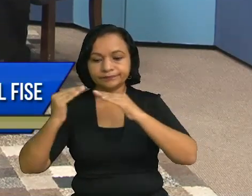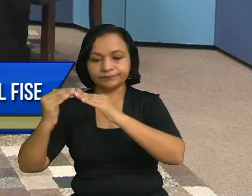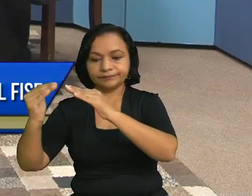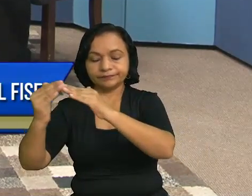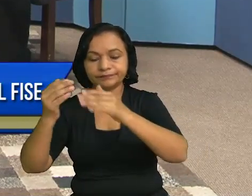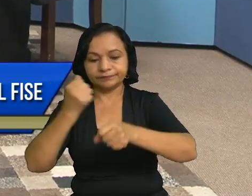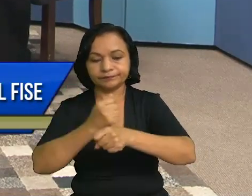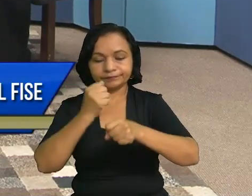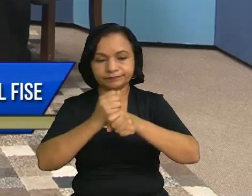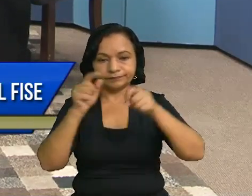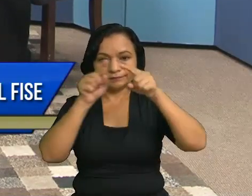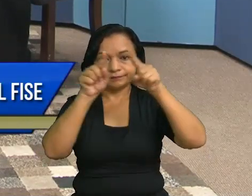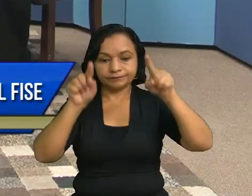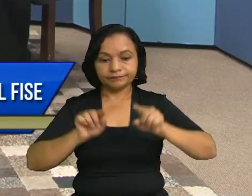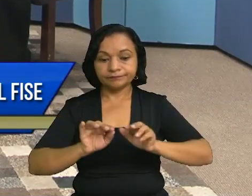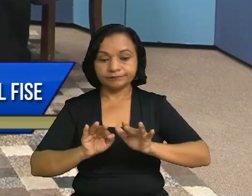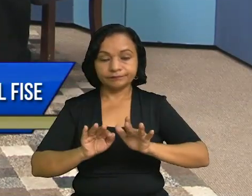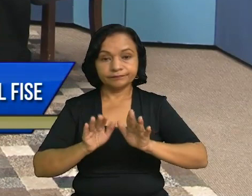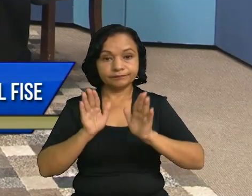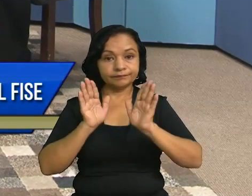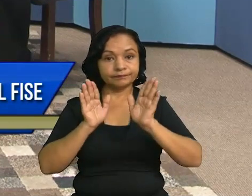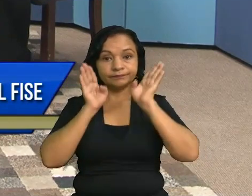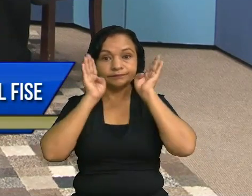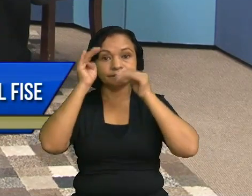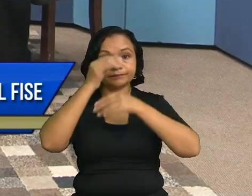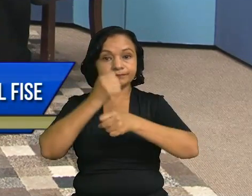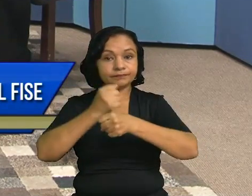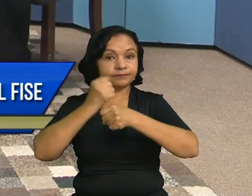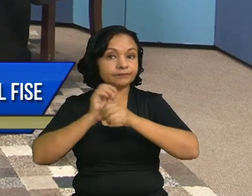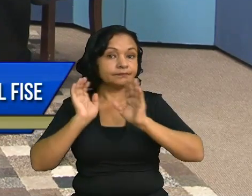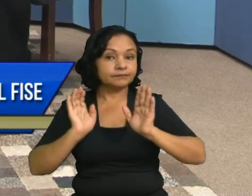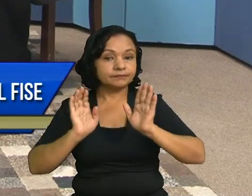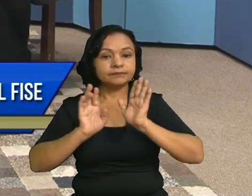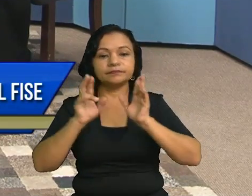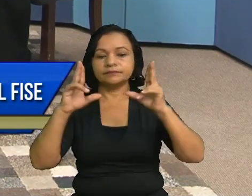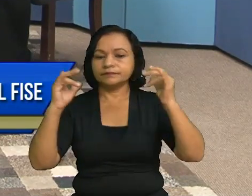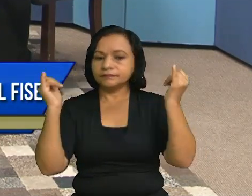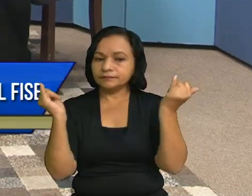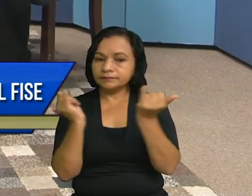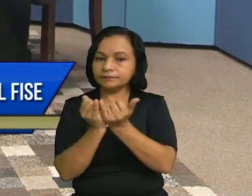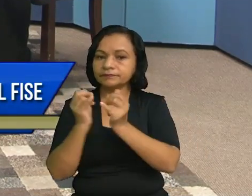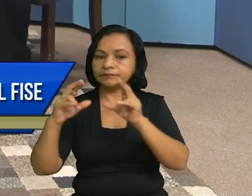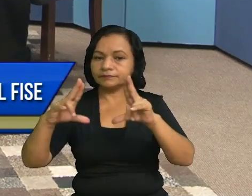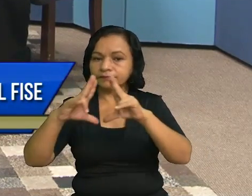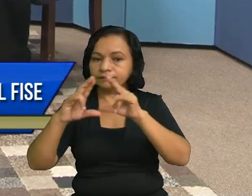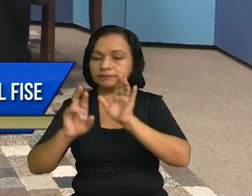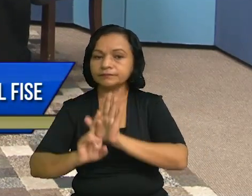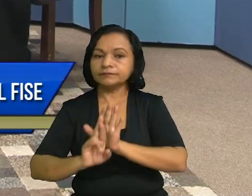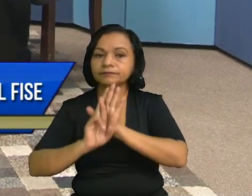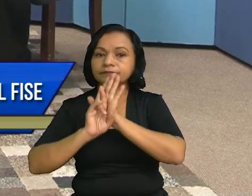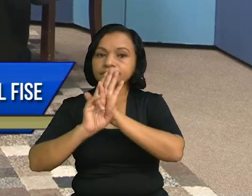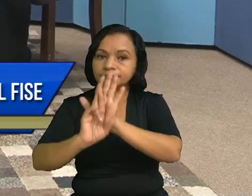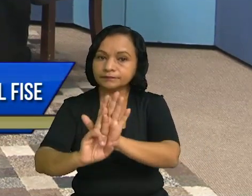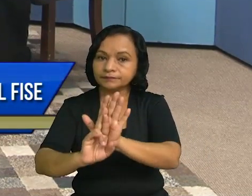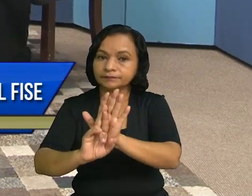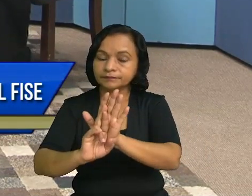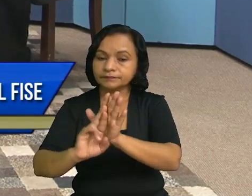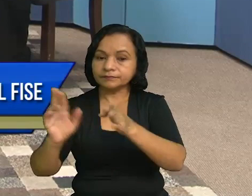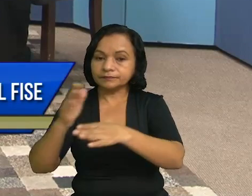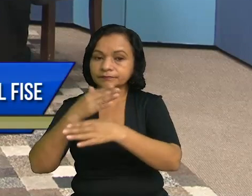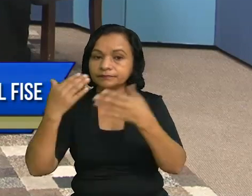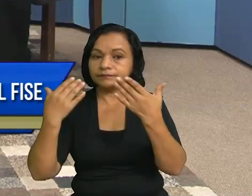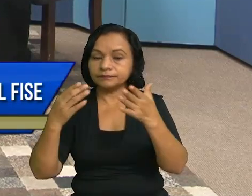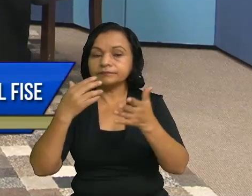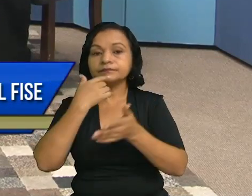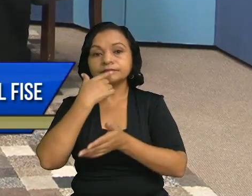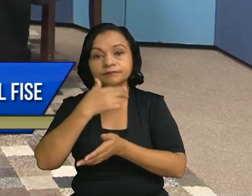aquí en nicaragua entonces la respuesta a los procesos que nosotros estábamos demandando